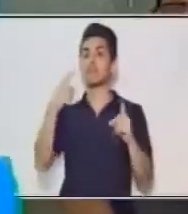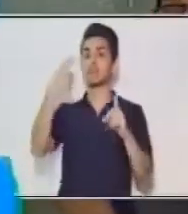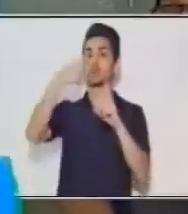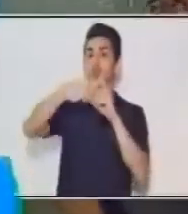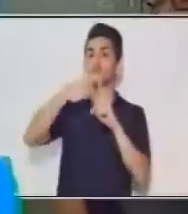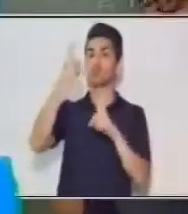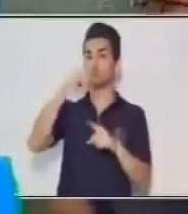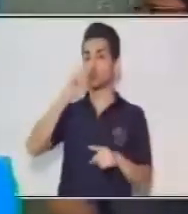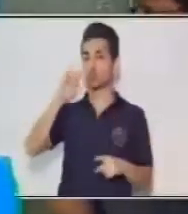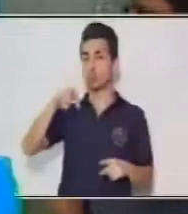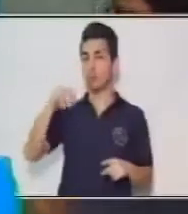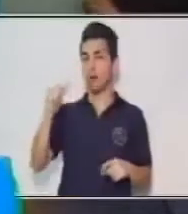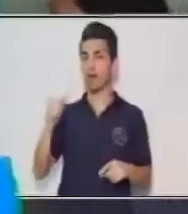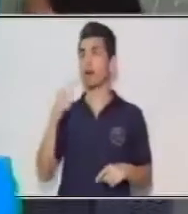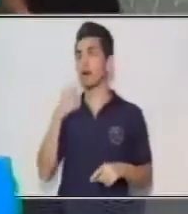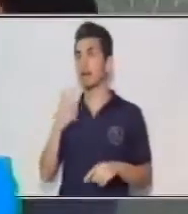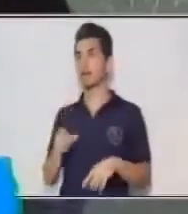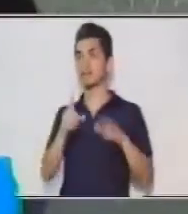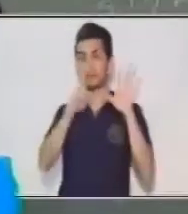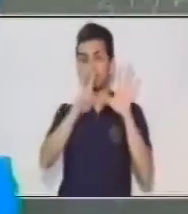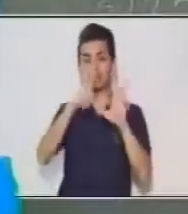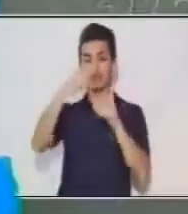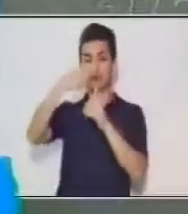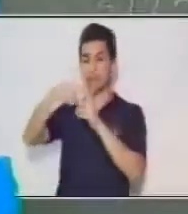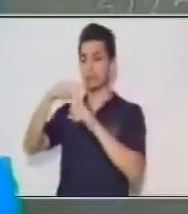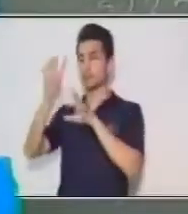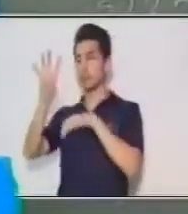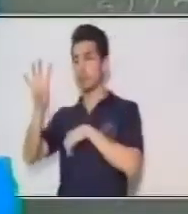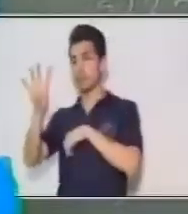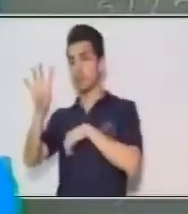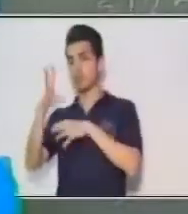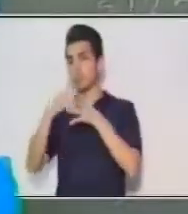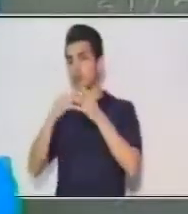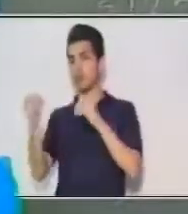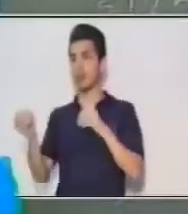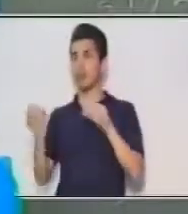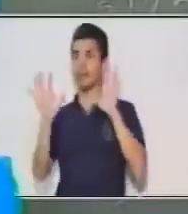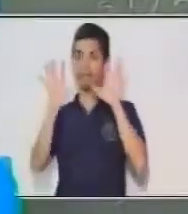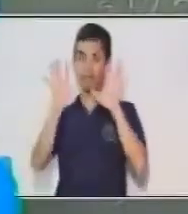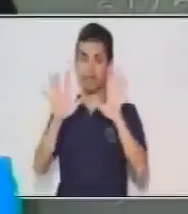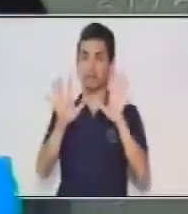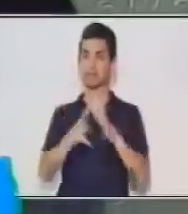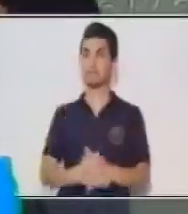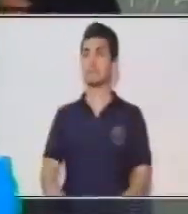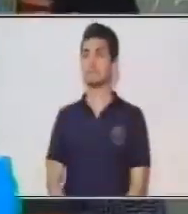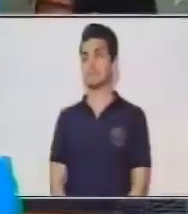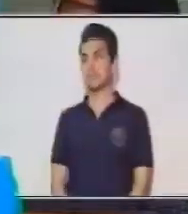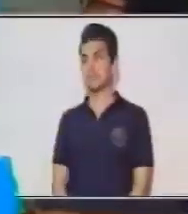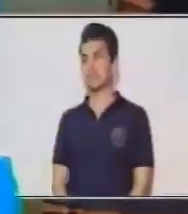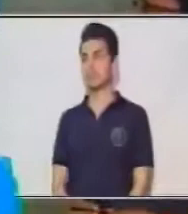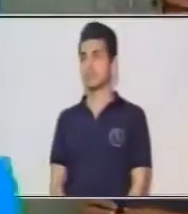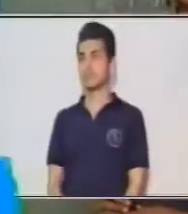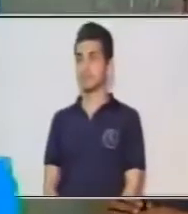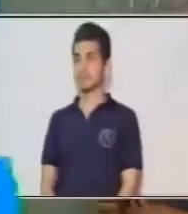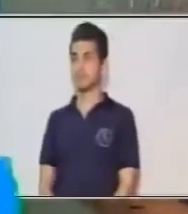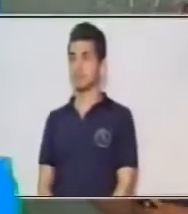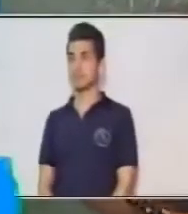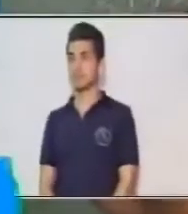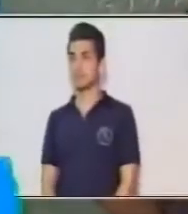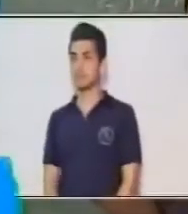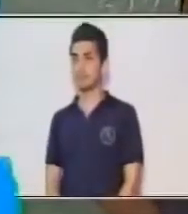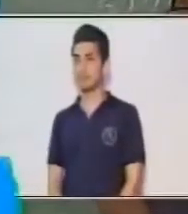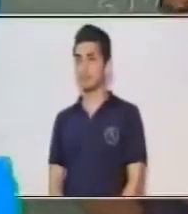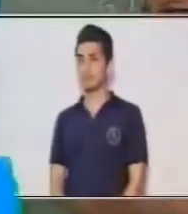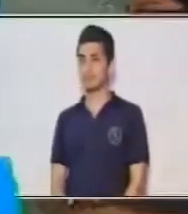Entonces sumamos 6 más 4, muy bien, y nos da 10. Ahora